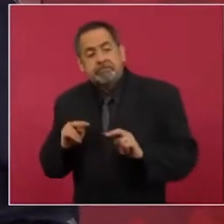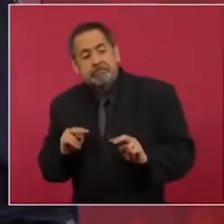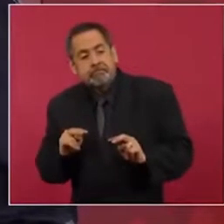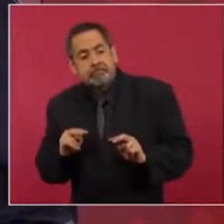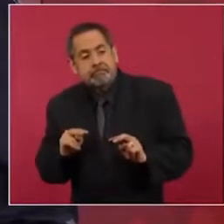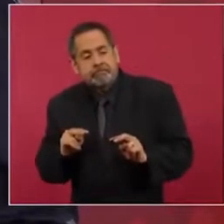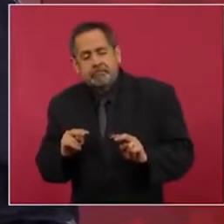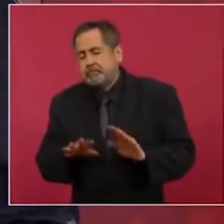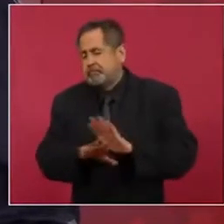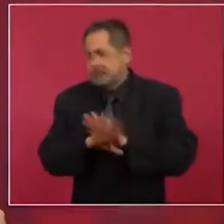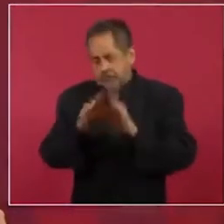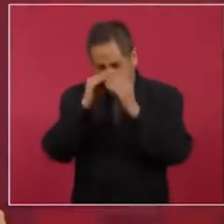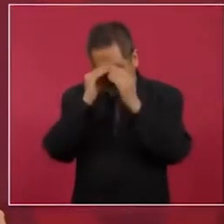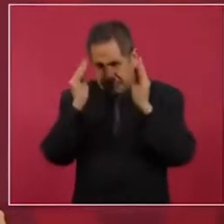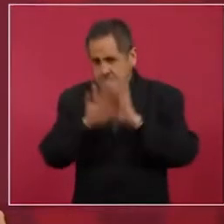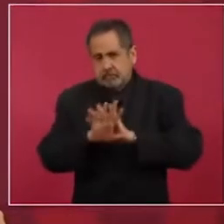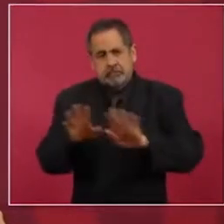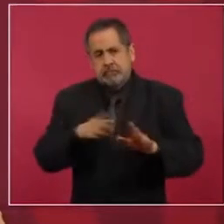se cansa,